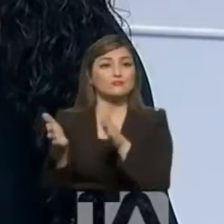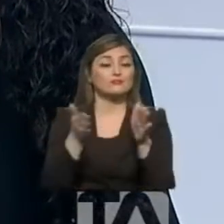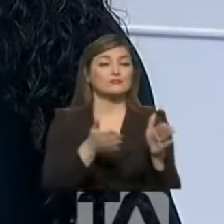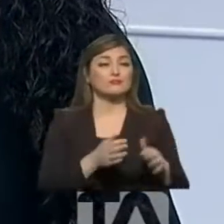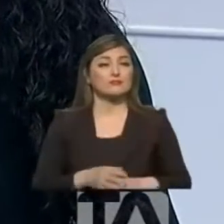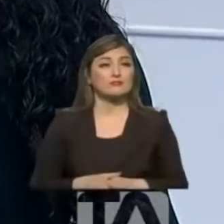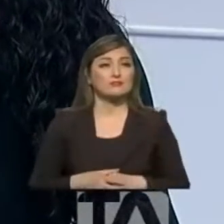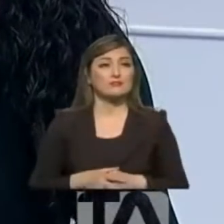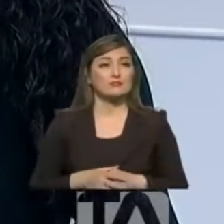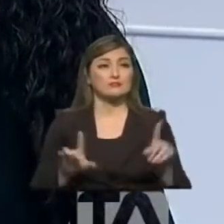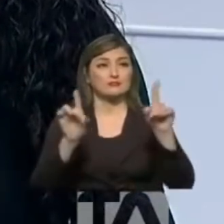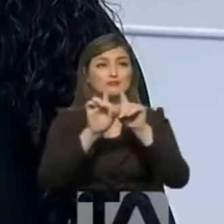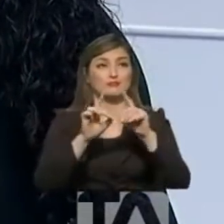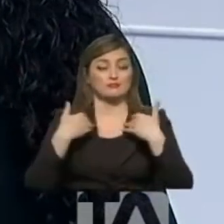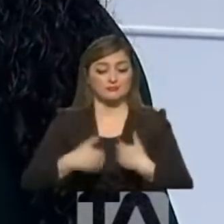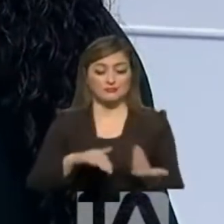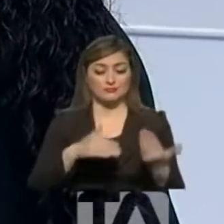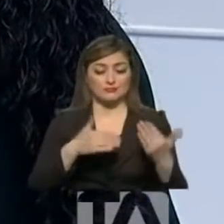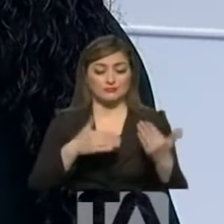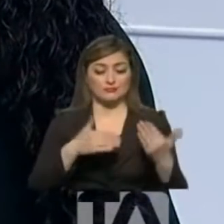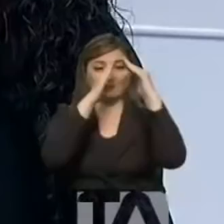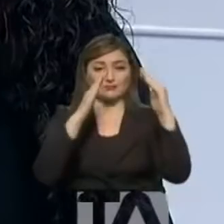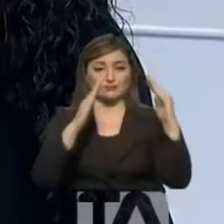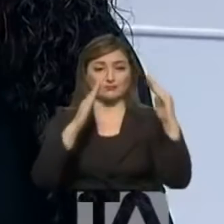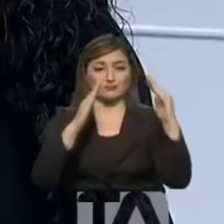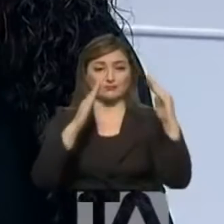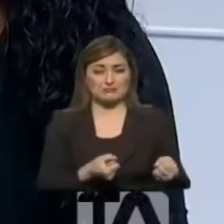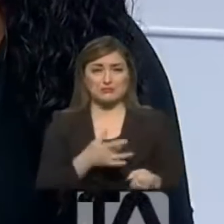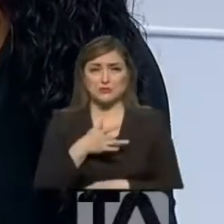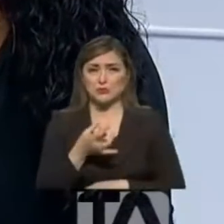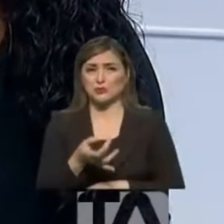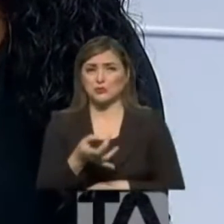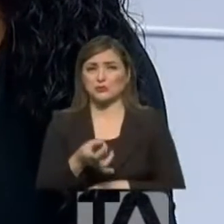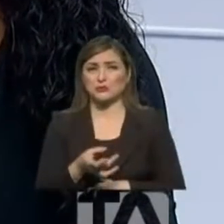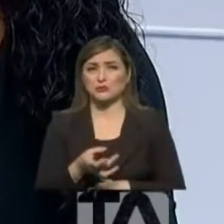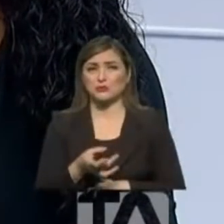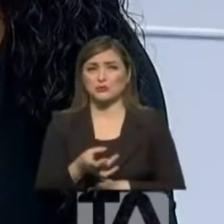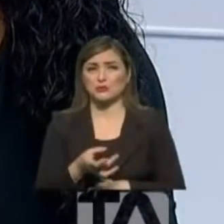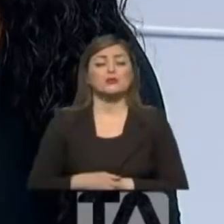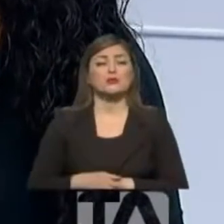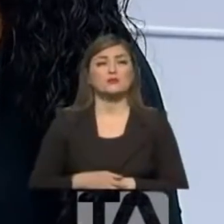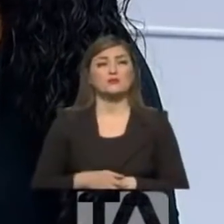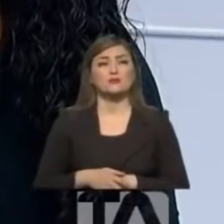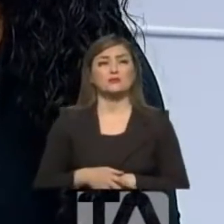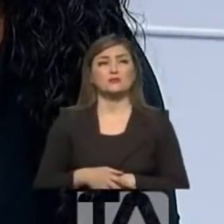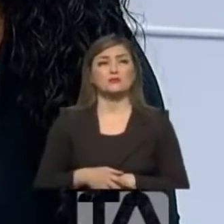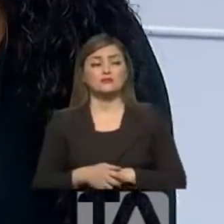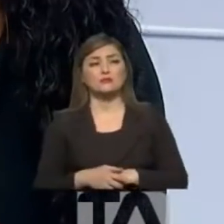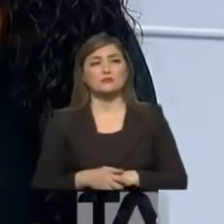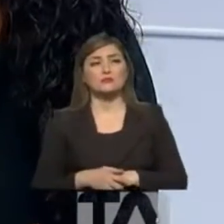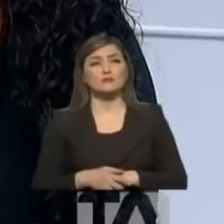Los levantamientos de cadáveres en domicilios en Quito, según la Unidad de Policía